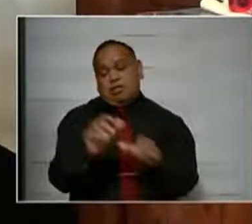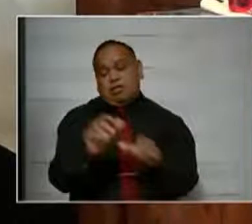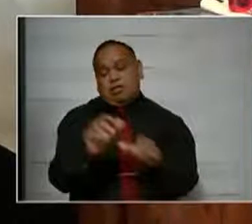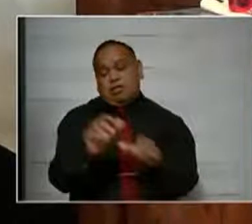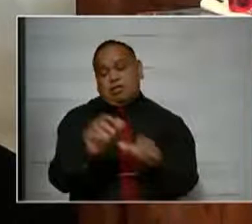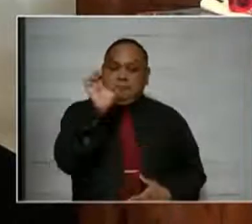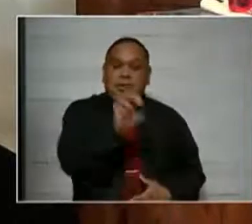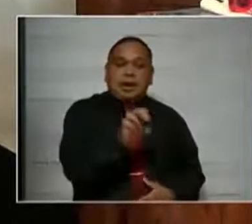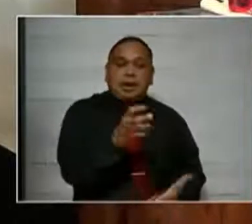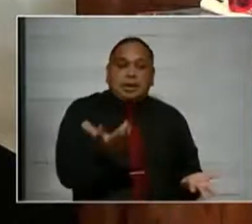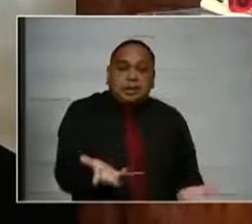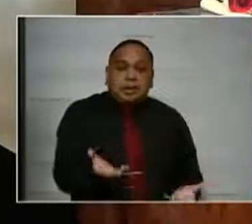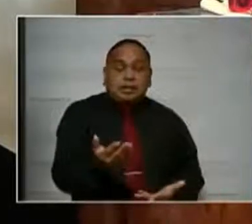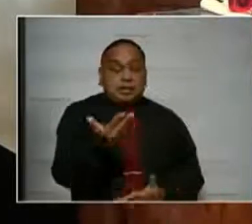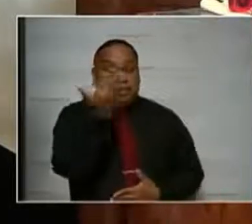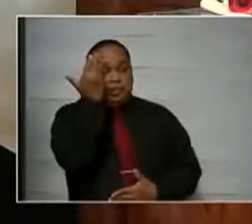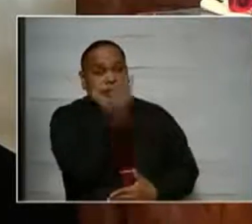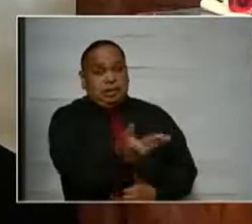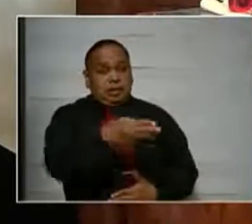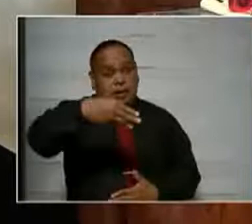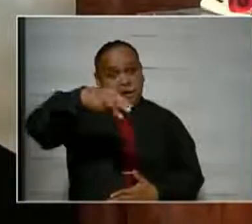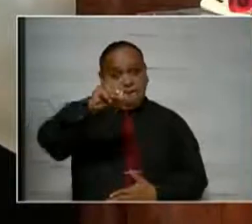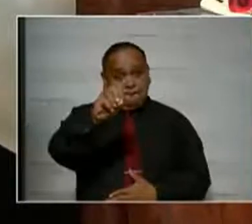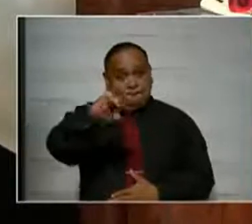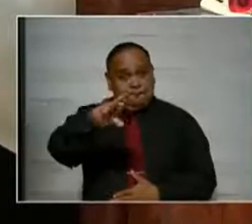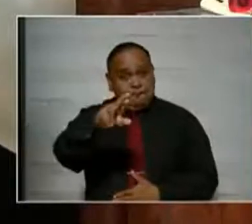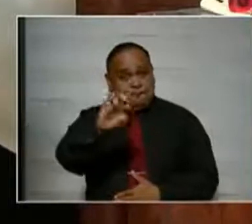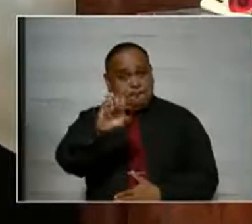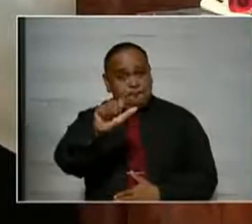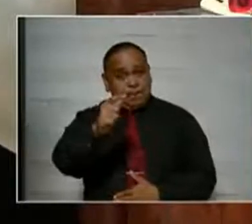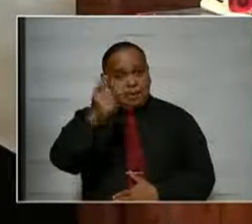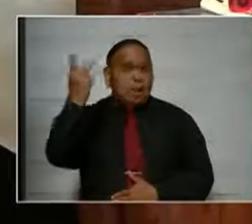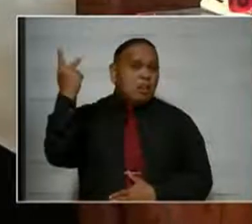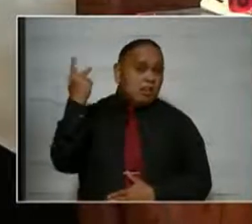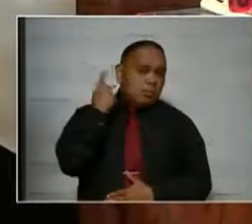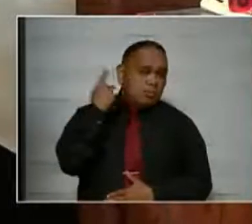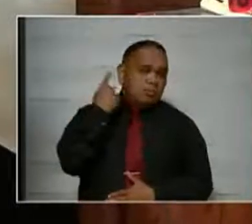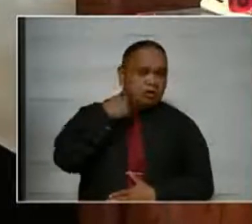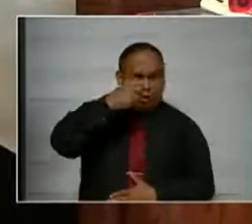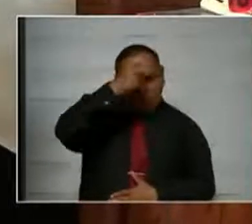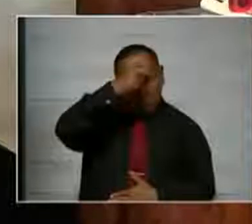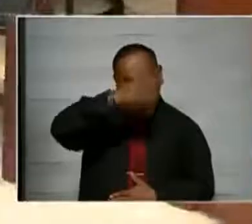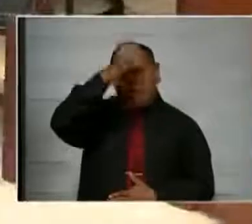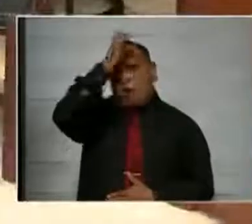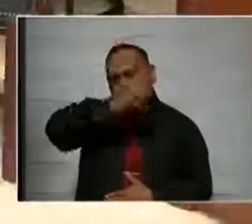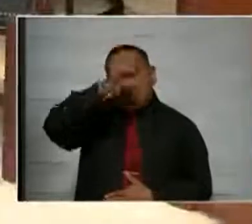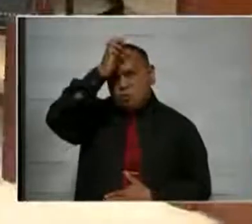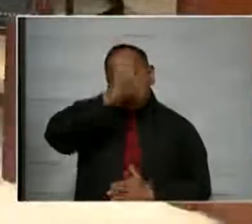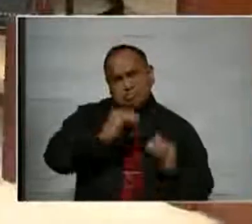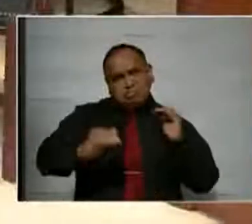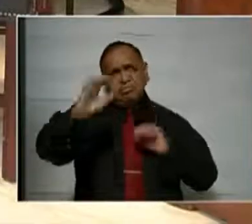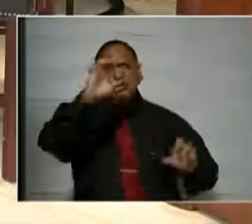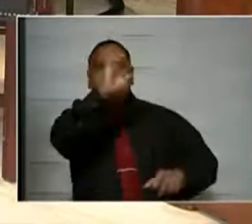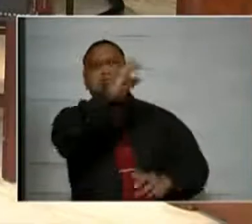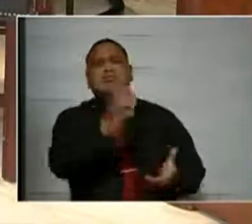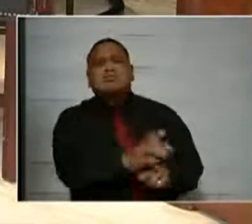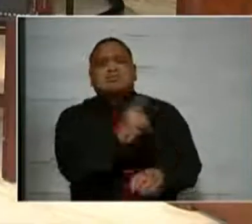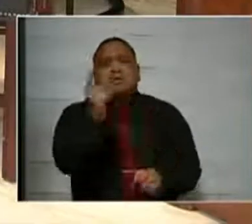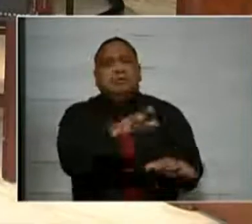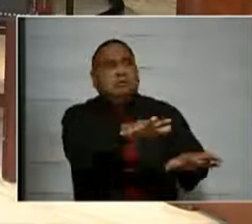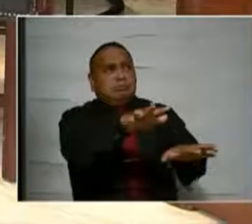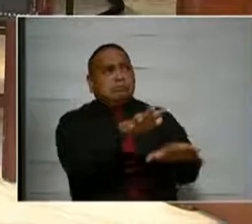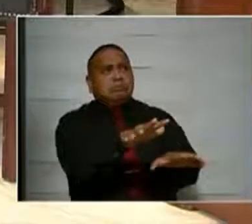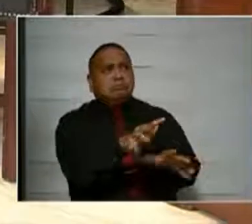Monreal que tiene una experiencia que se los políticos más avisados experiencias me